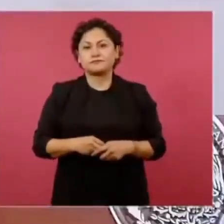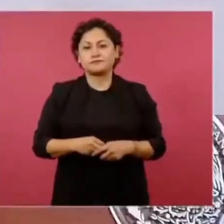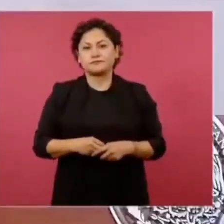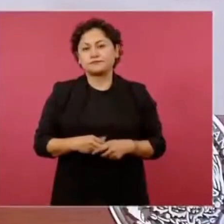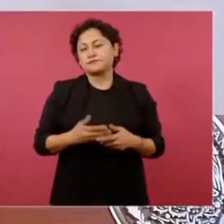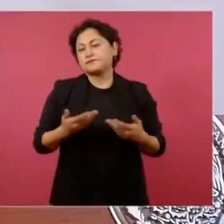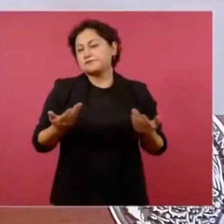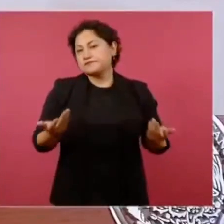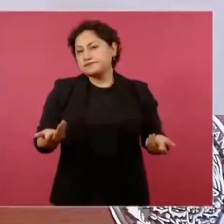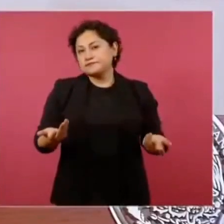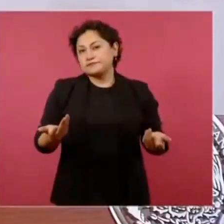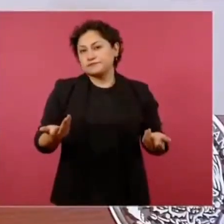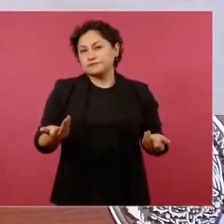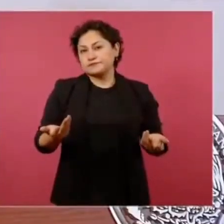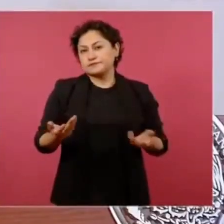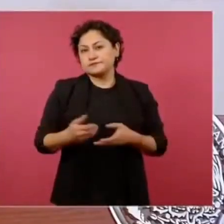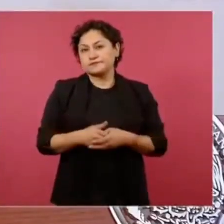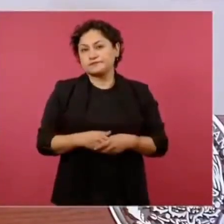nuestros